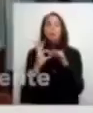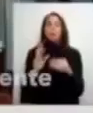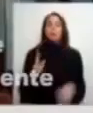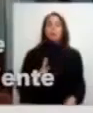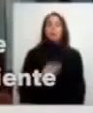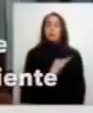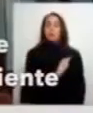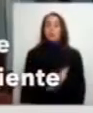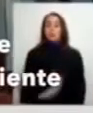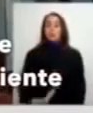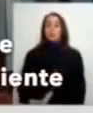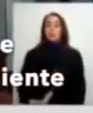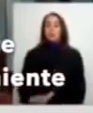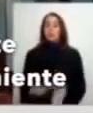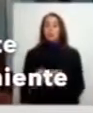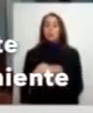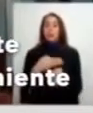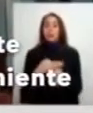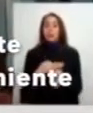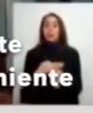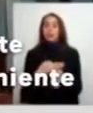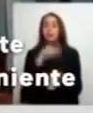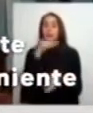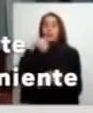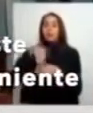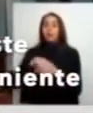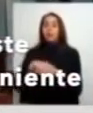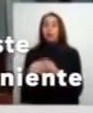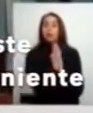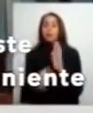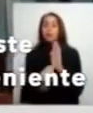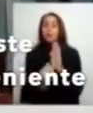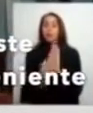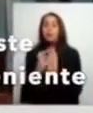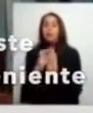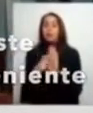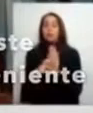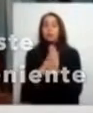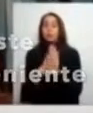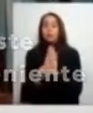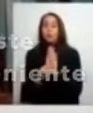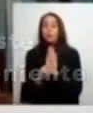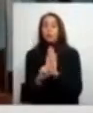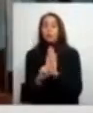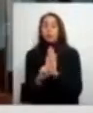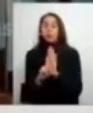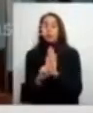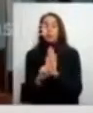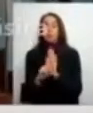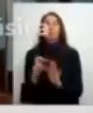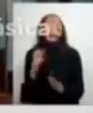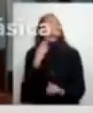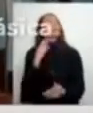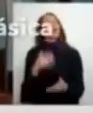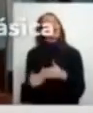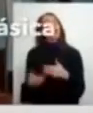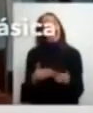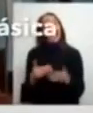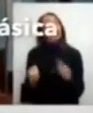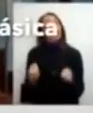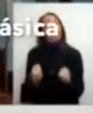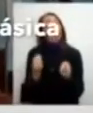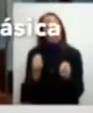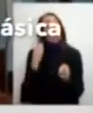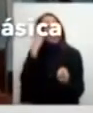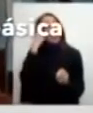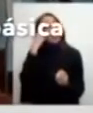participarle que voy a votar a favor de este proyecto porque me parece natural y conveniente que si